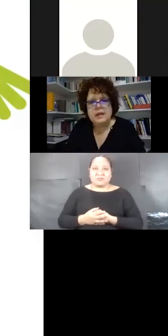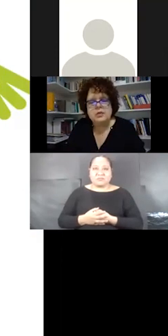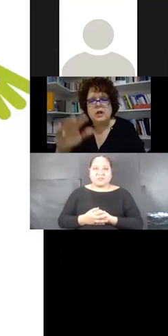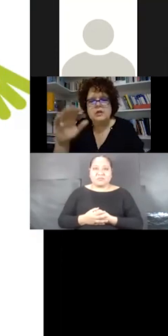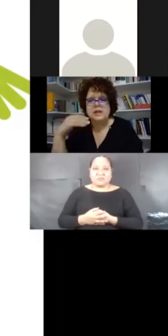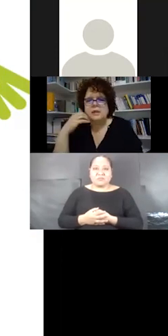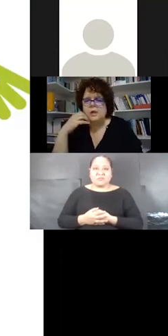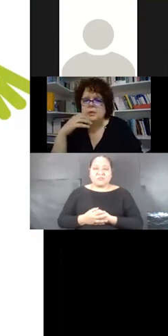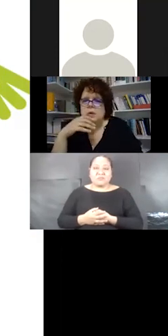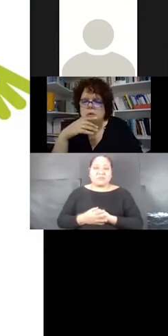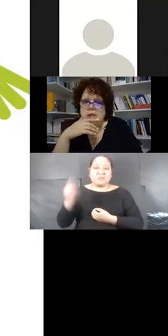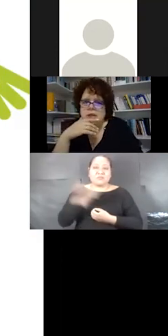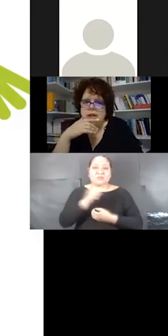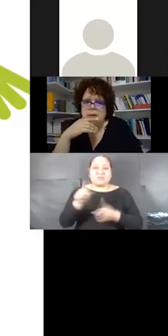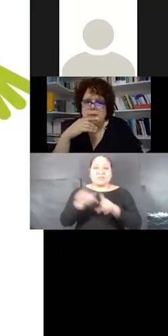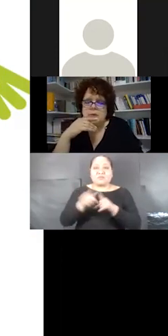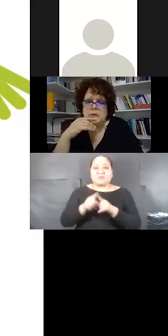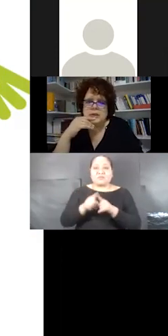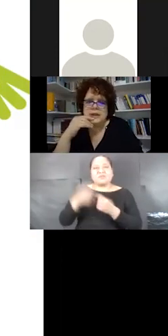y esa es una de las cosas que siempre nos preguntan y que